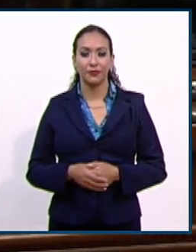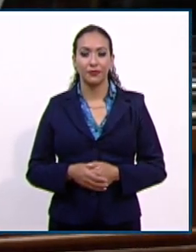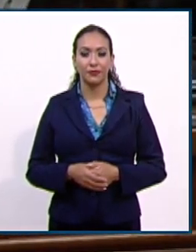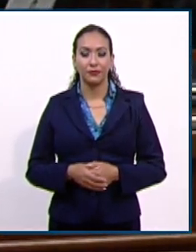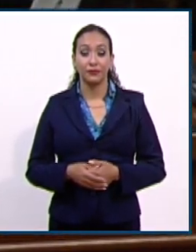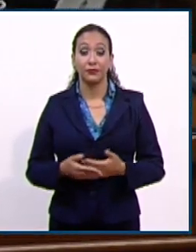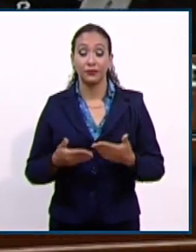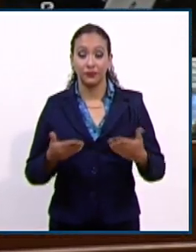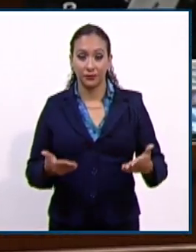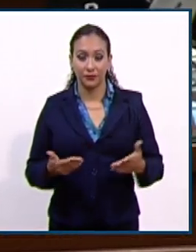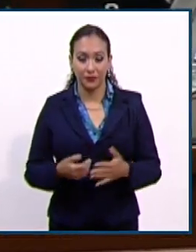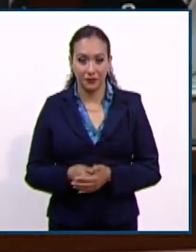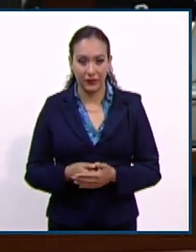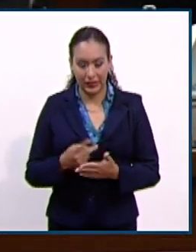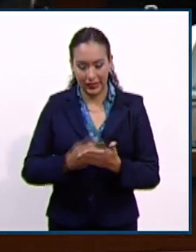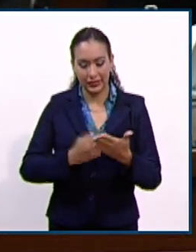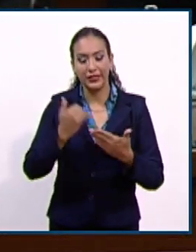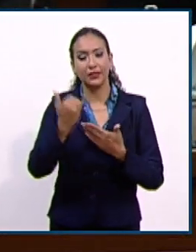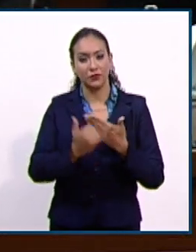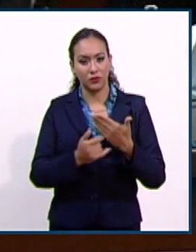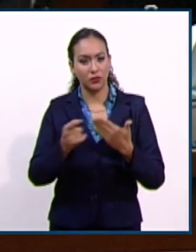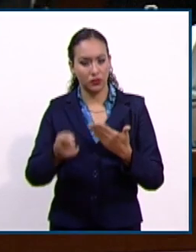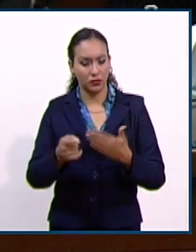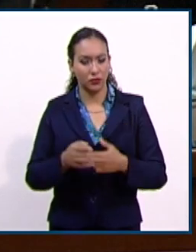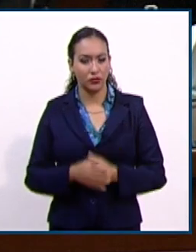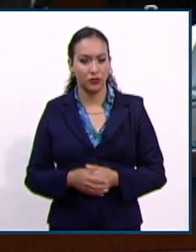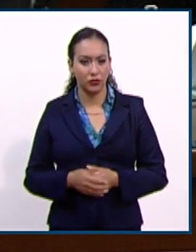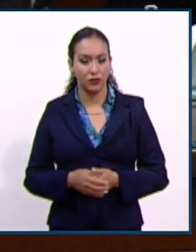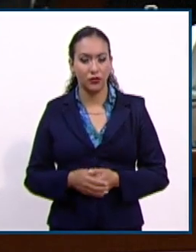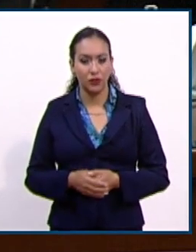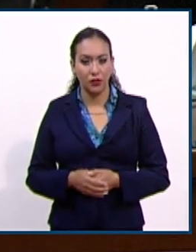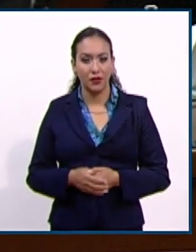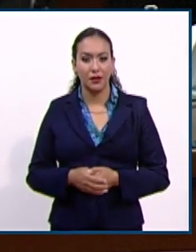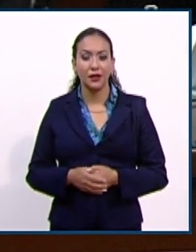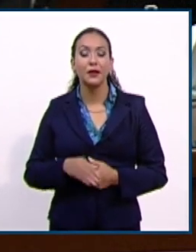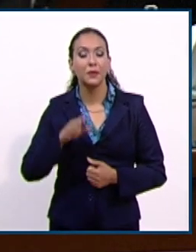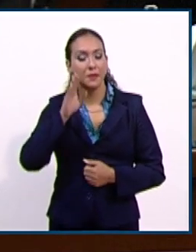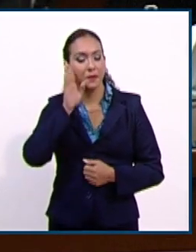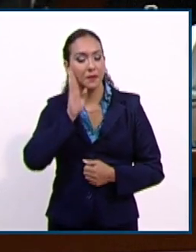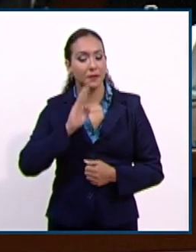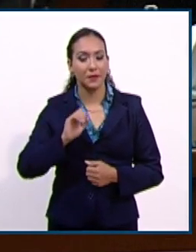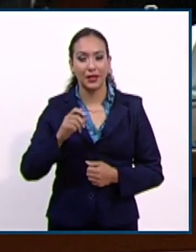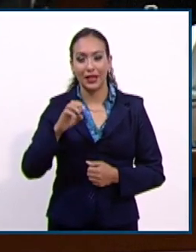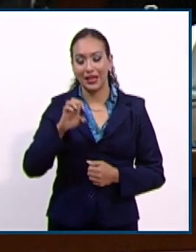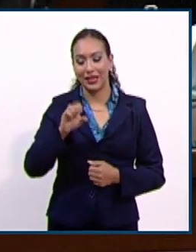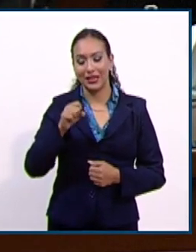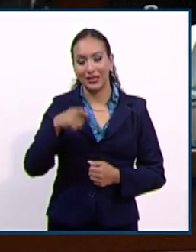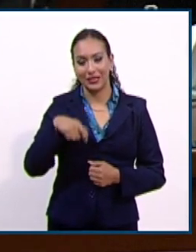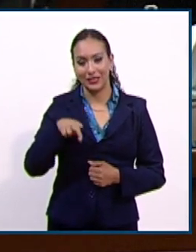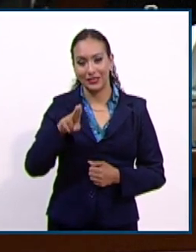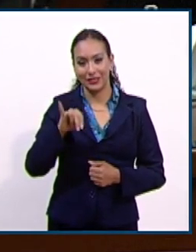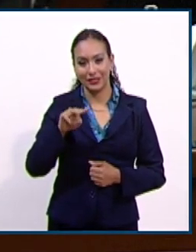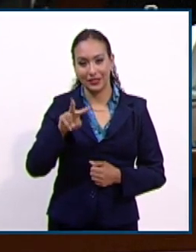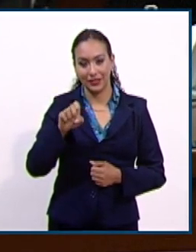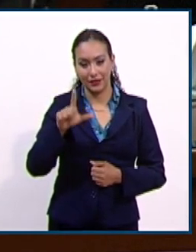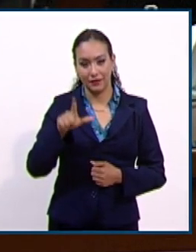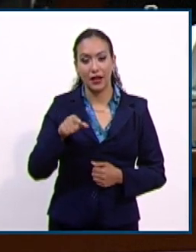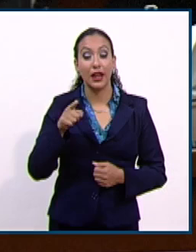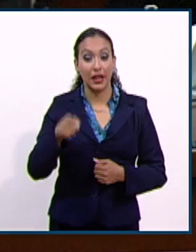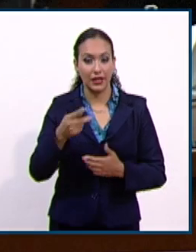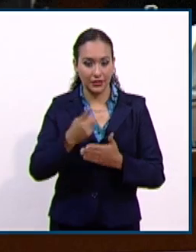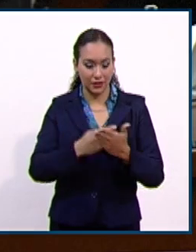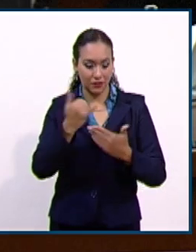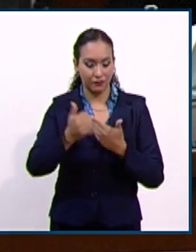Las consideraciones del proyecto de la ministra Yasmín Esquivel se votaron en contra, por lo que este proyecto se desechó y